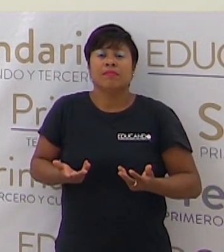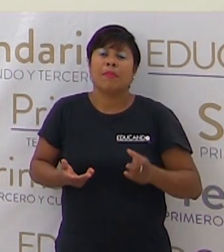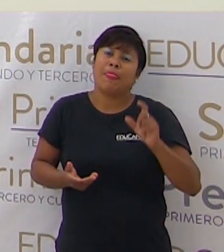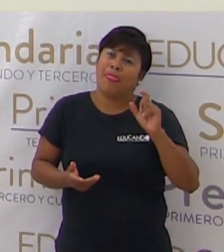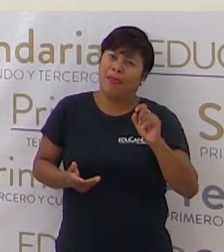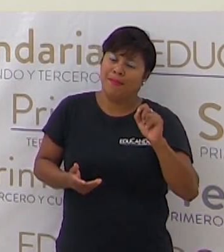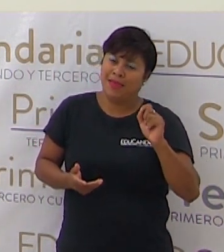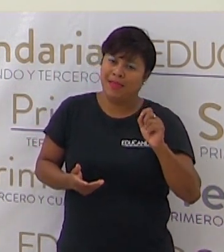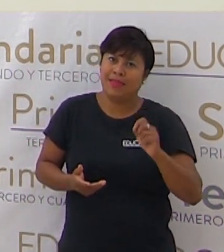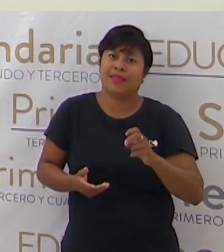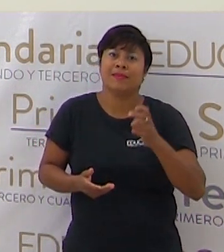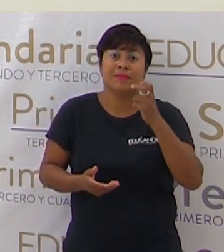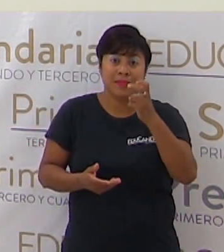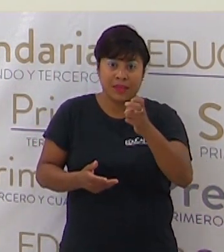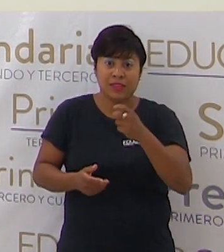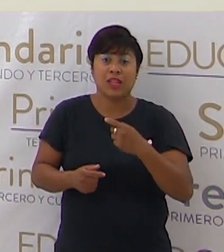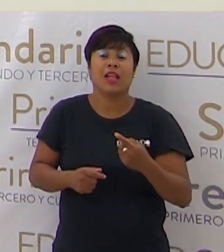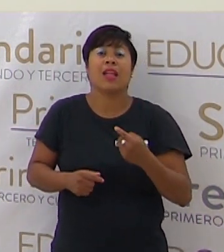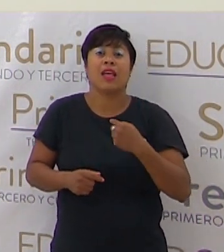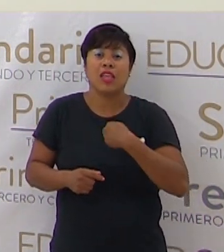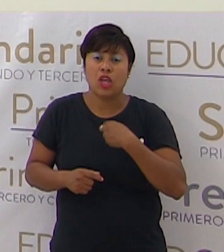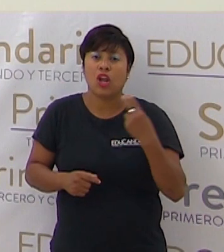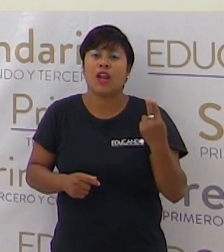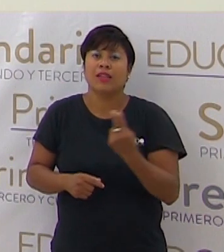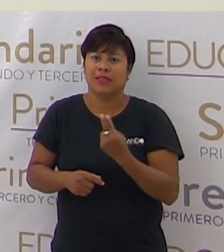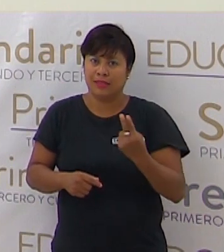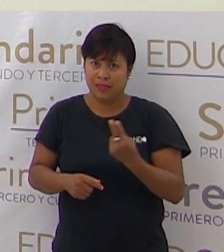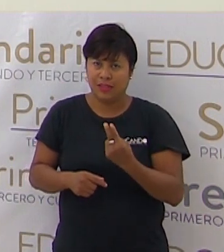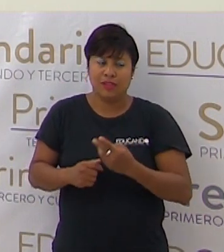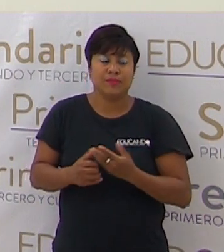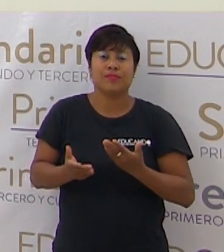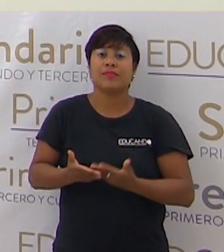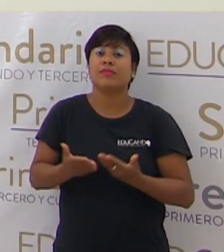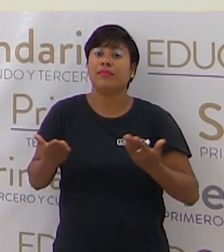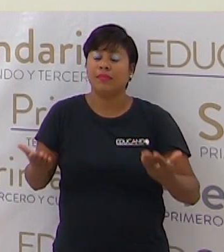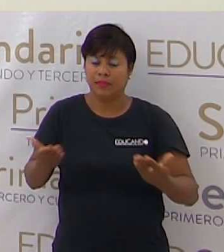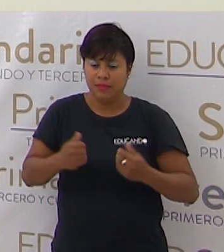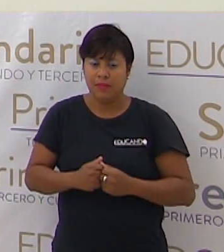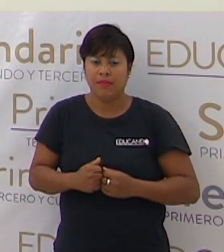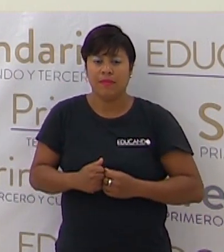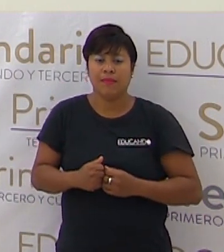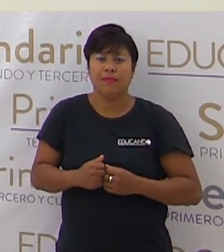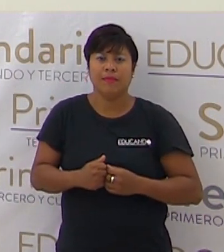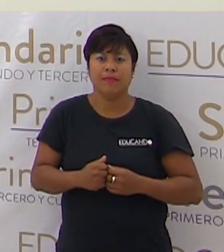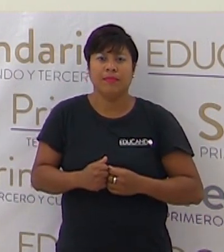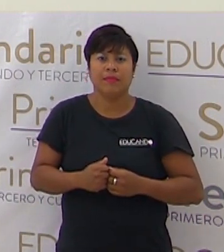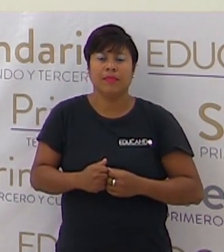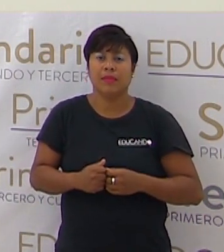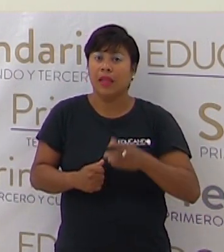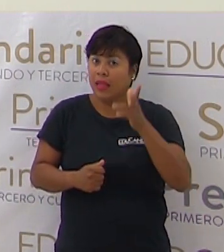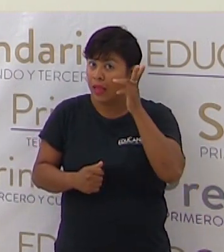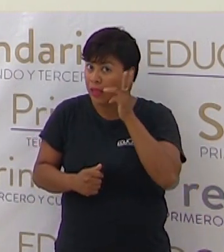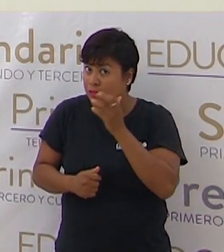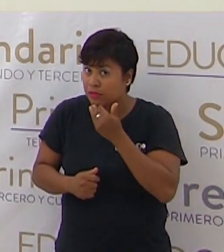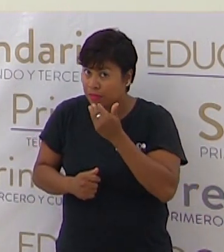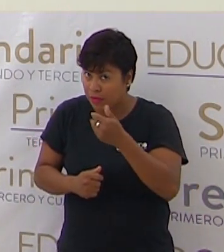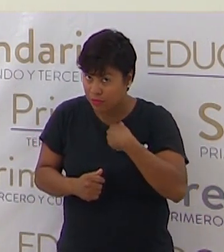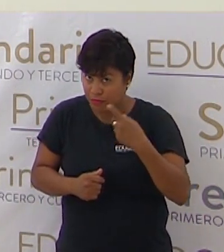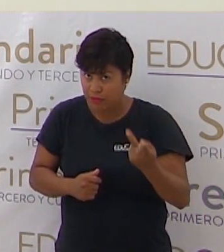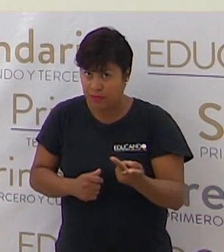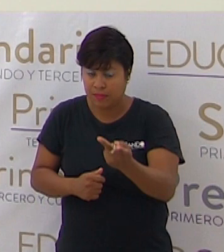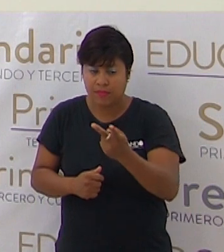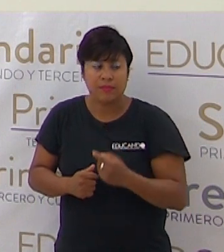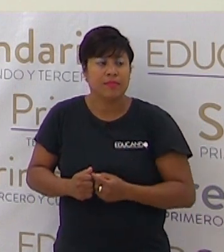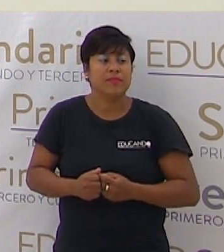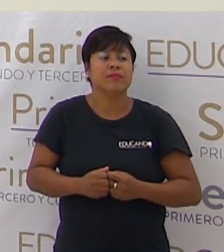Pues 20, ¿verdad? Que es lo que yo necesito. Ahora, escucha bien lo que te voy a preguntar.